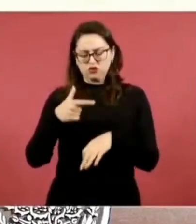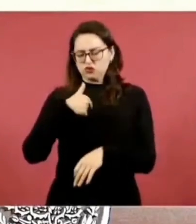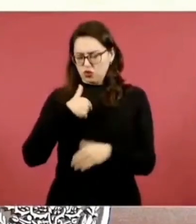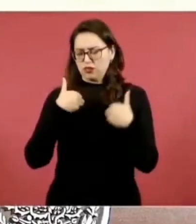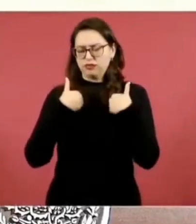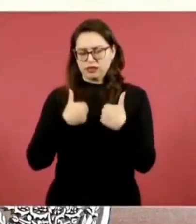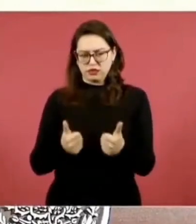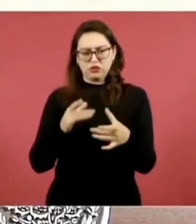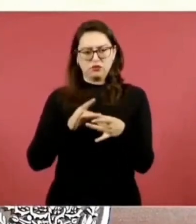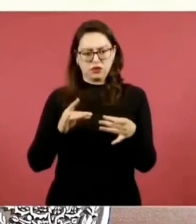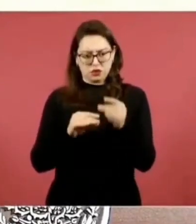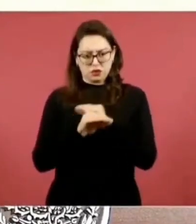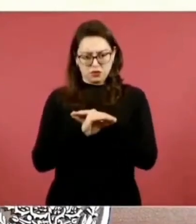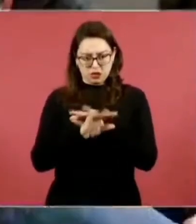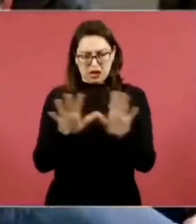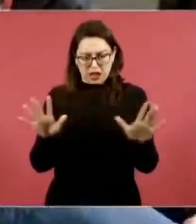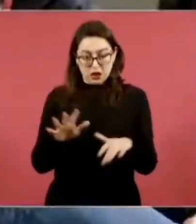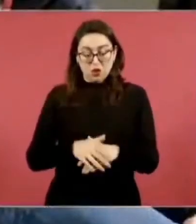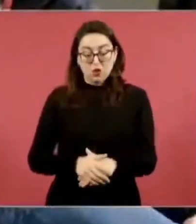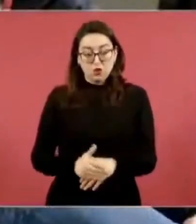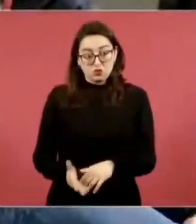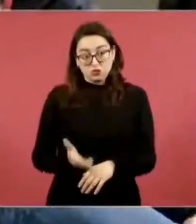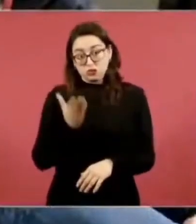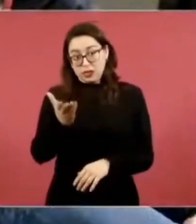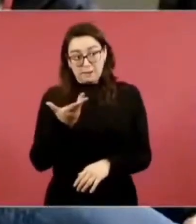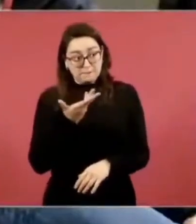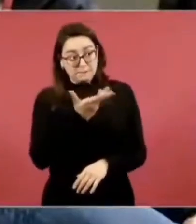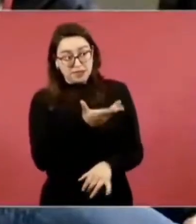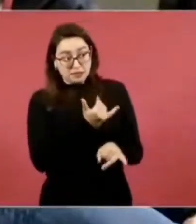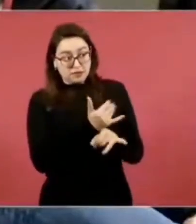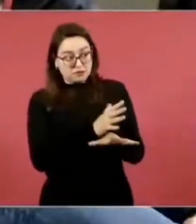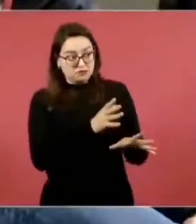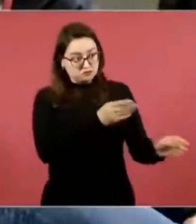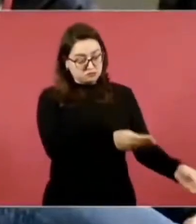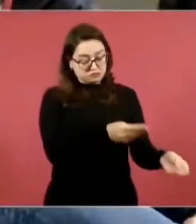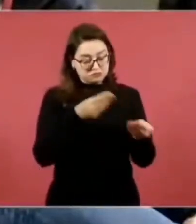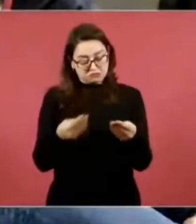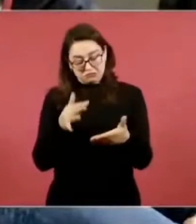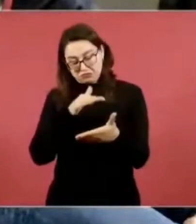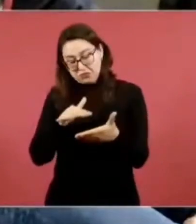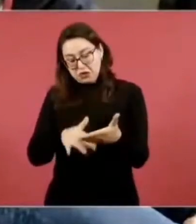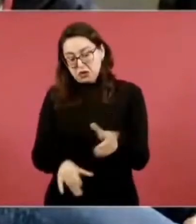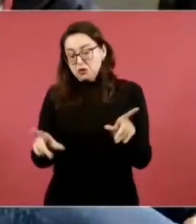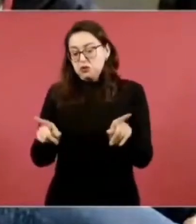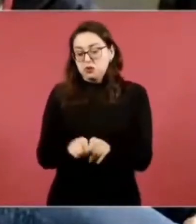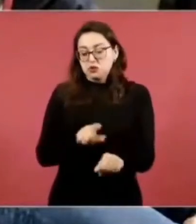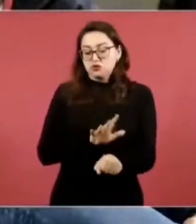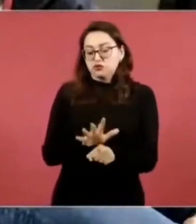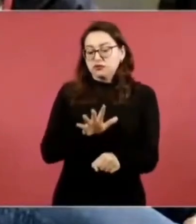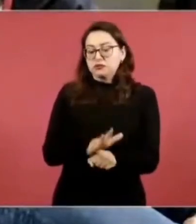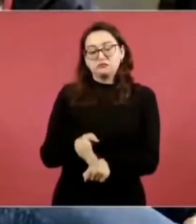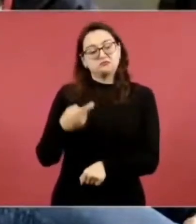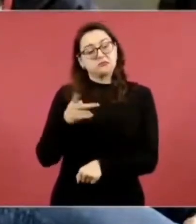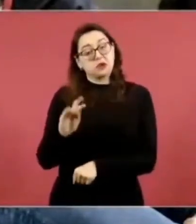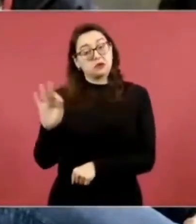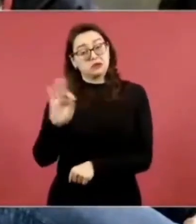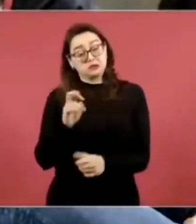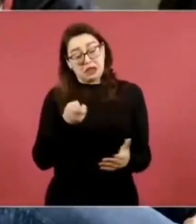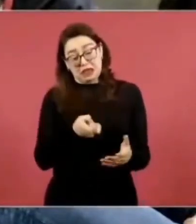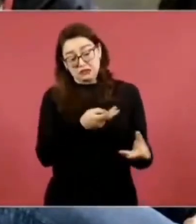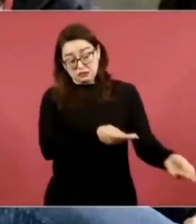clarísimo que hay información que usted pide y se la dan. Pero quien le esté planteando